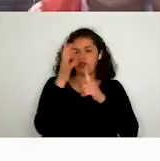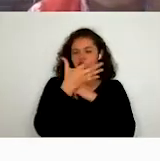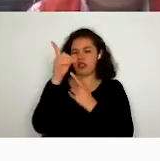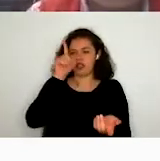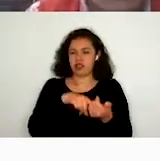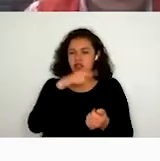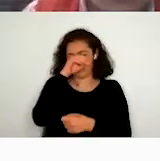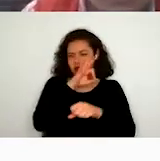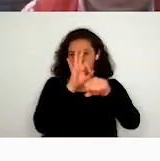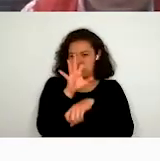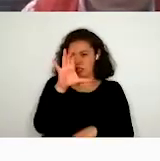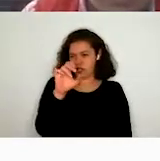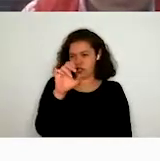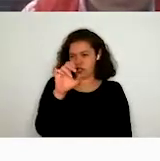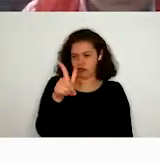siguientes.